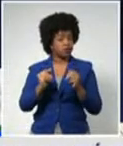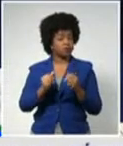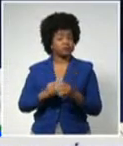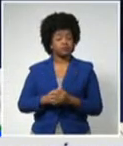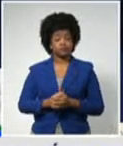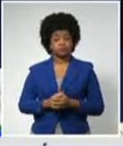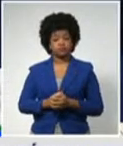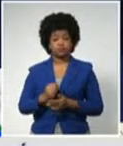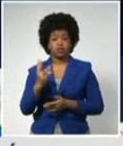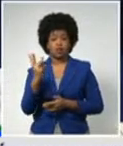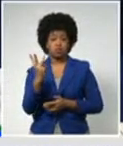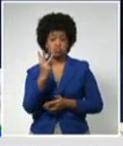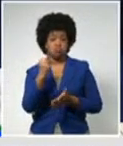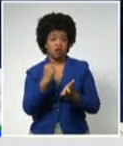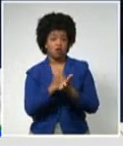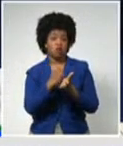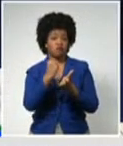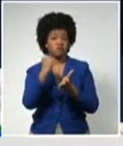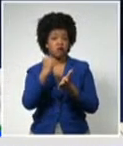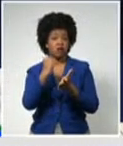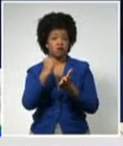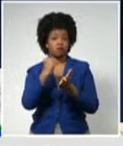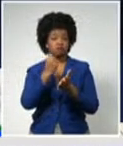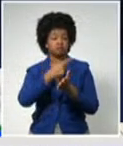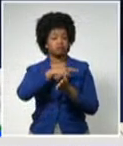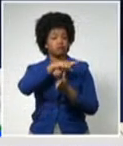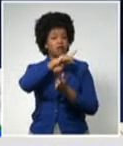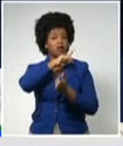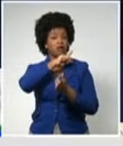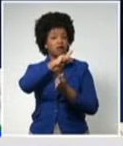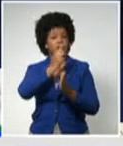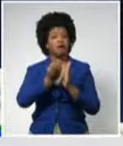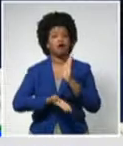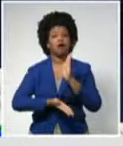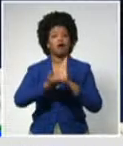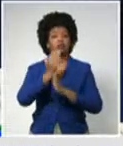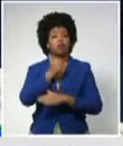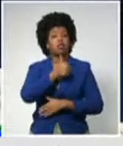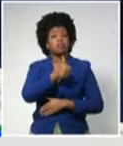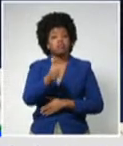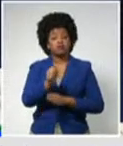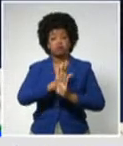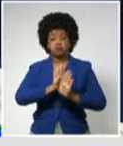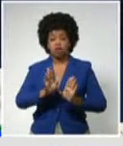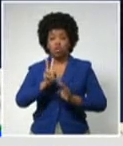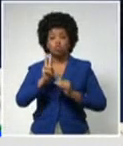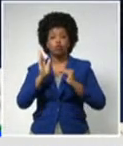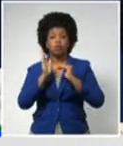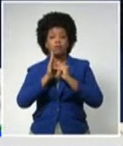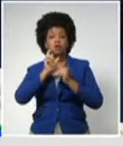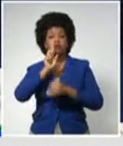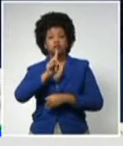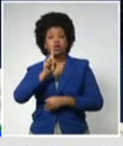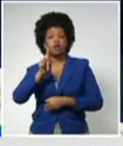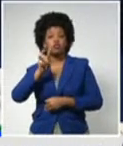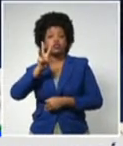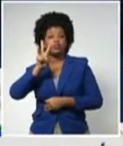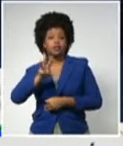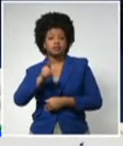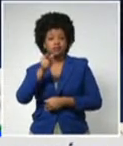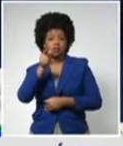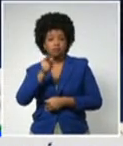3 confirmados contra 10 altas en el día de ayer, y ya 2.113 personas,